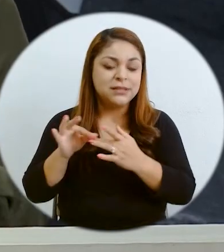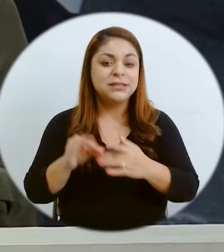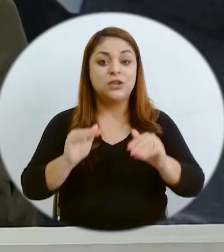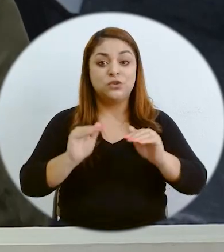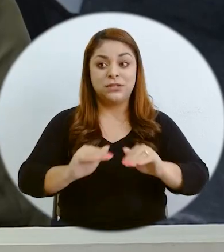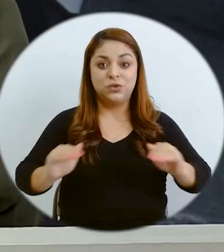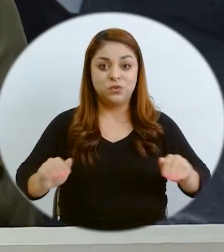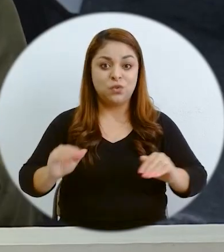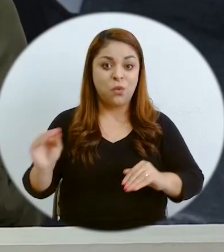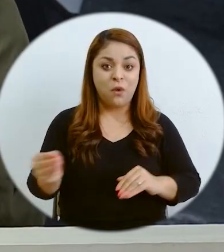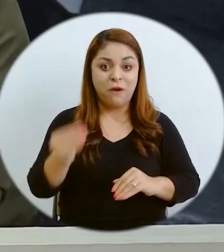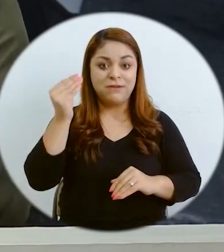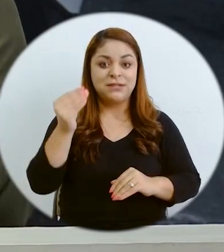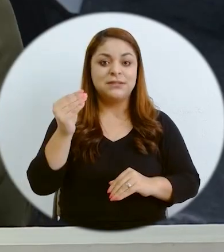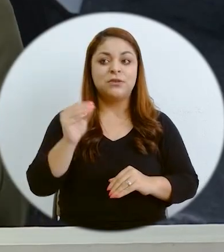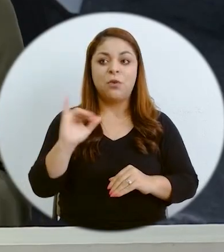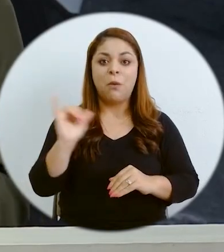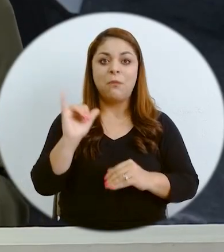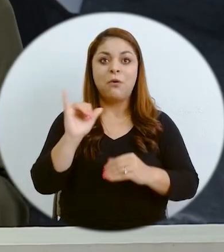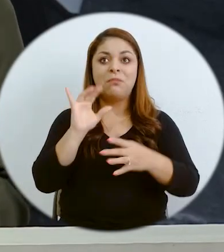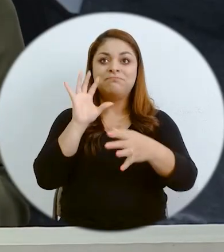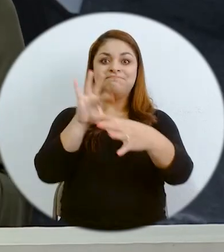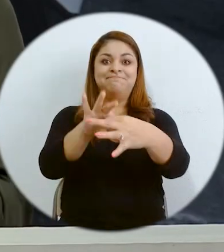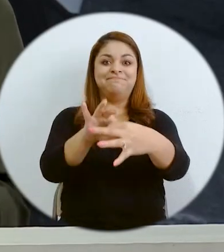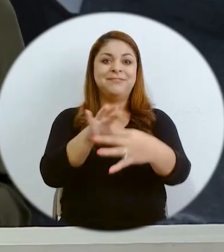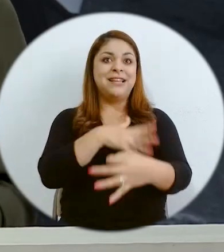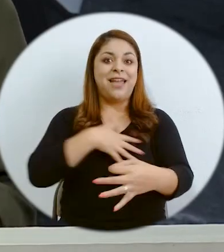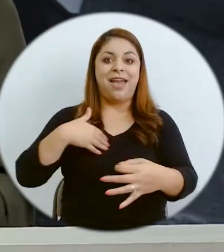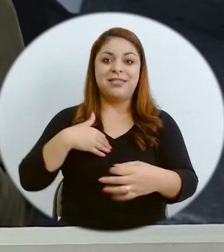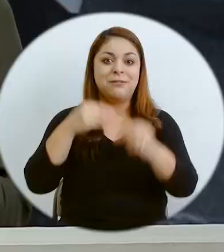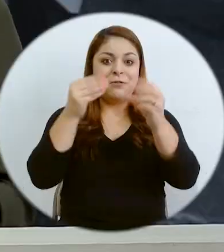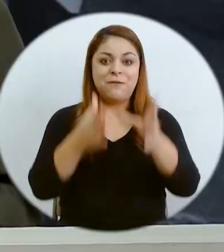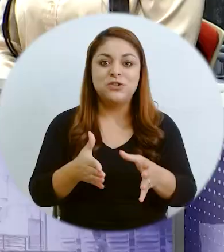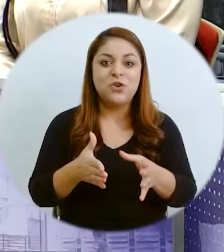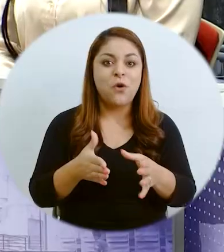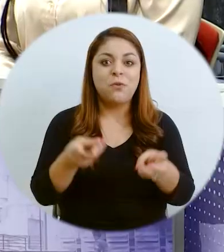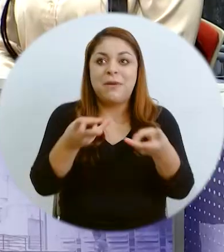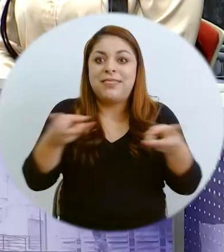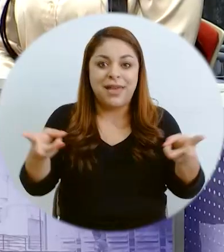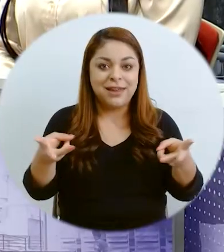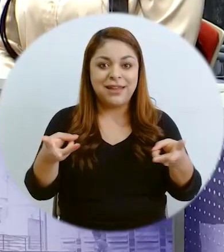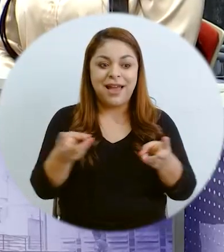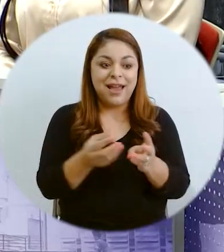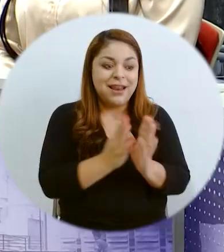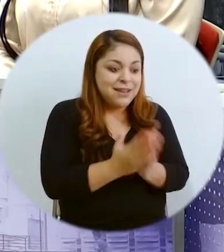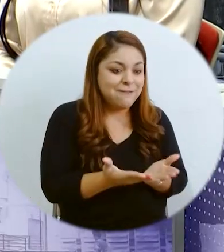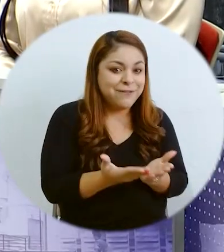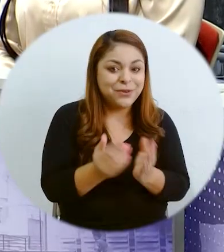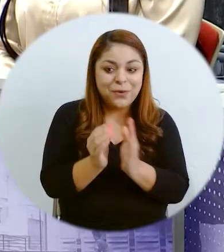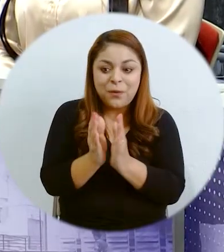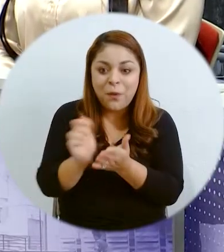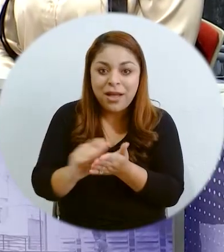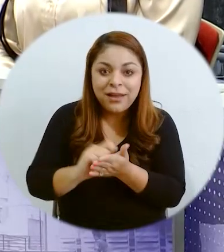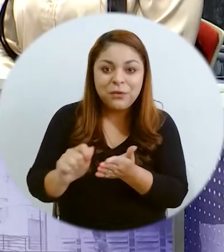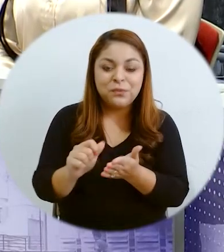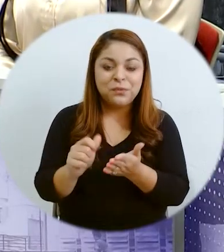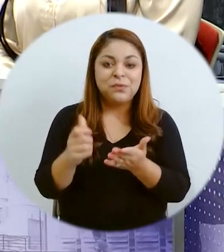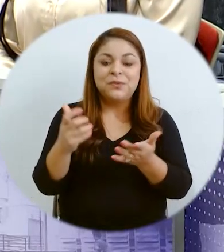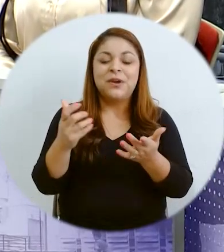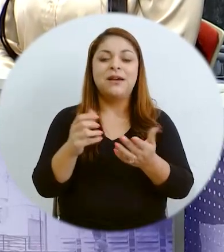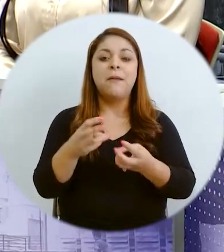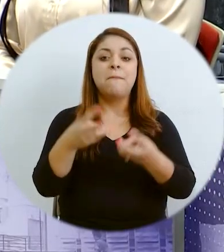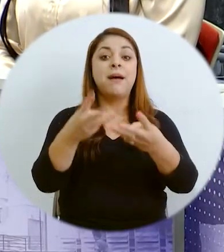en donde los chicos y las chicas hacen un clic en la clase, con sus docentes, con su materia, con sus libros, con sus